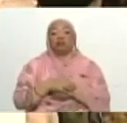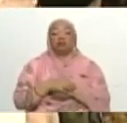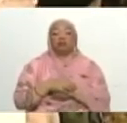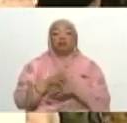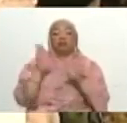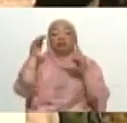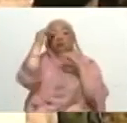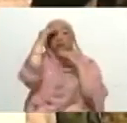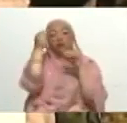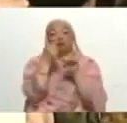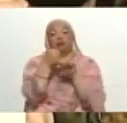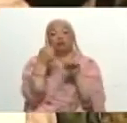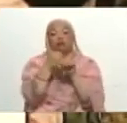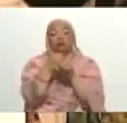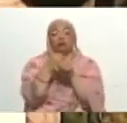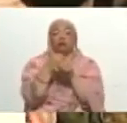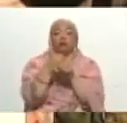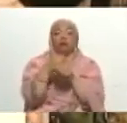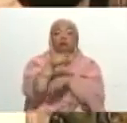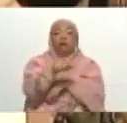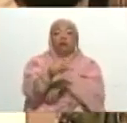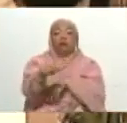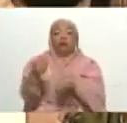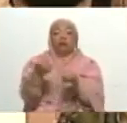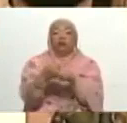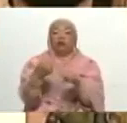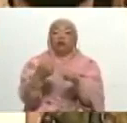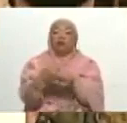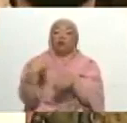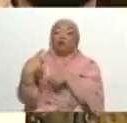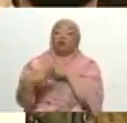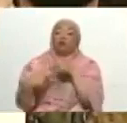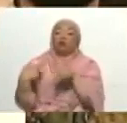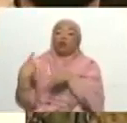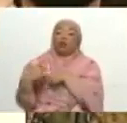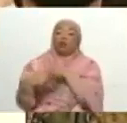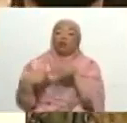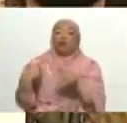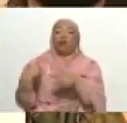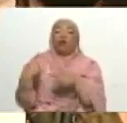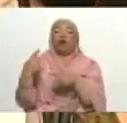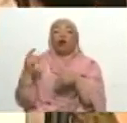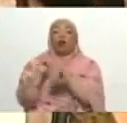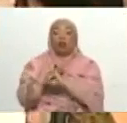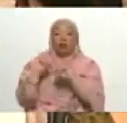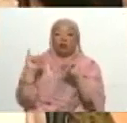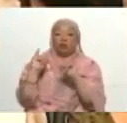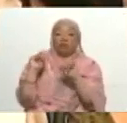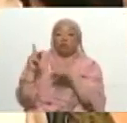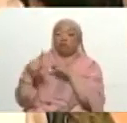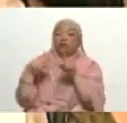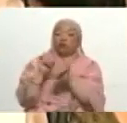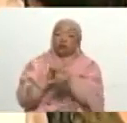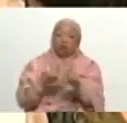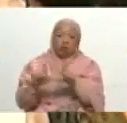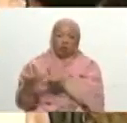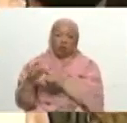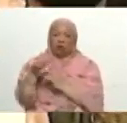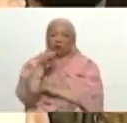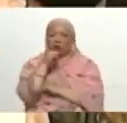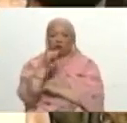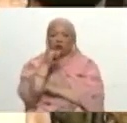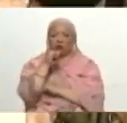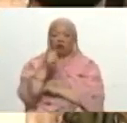atemporal, sería extemporáneo que estuviéramos en un proceso que todavía sin haber cerrado el proceso anterior, que es precisamente